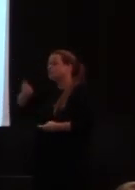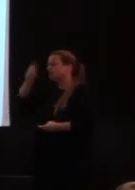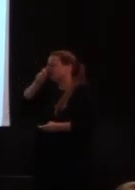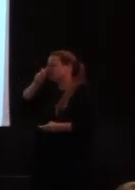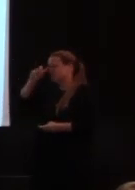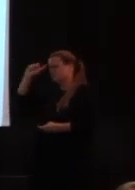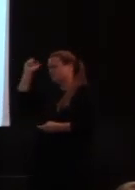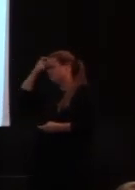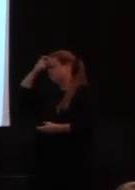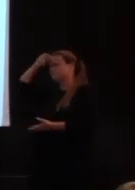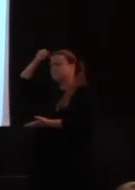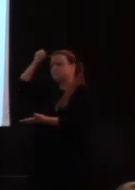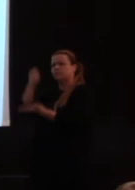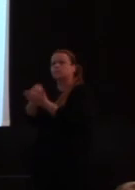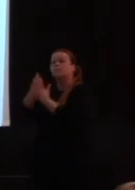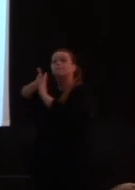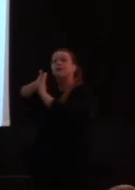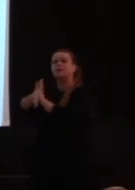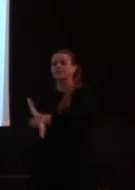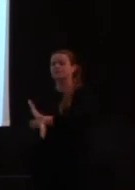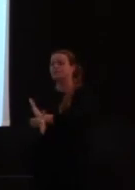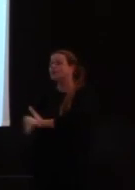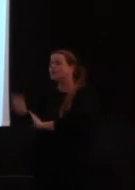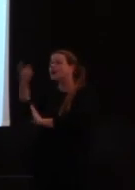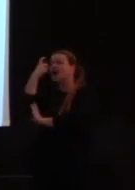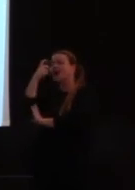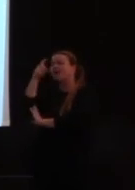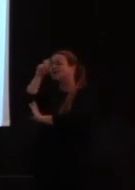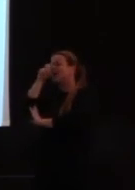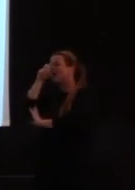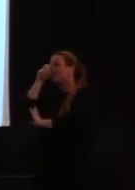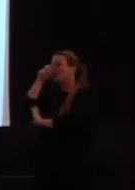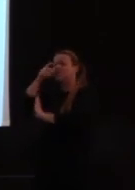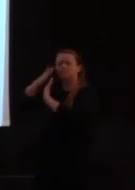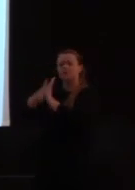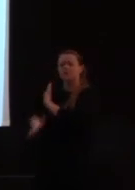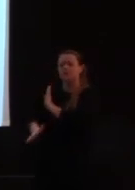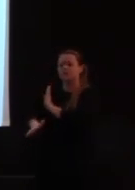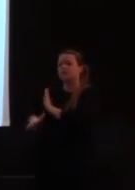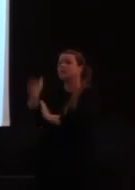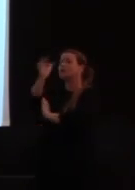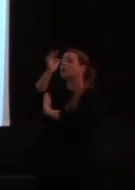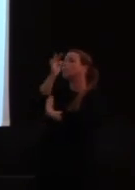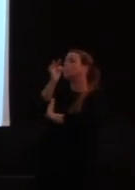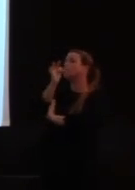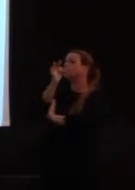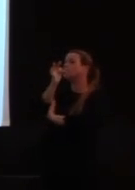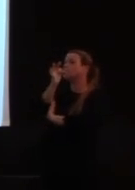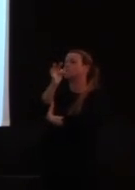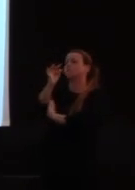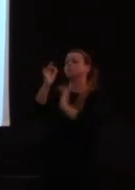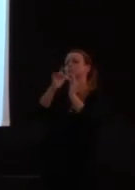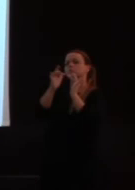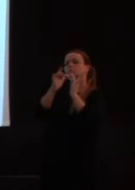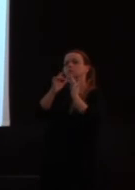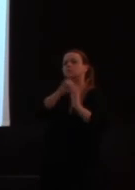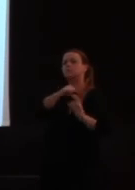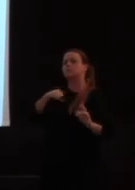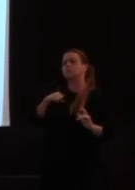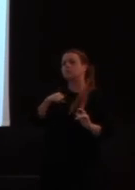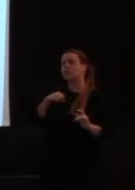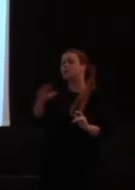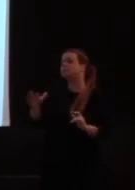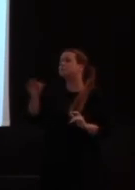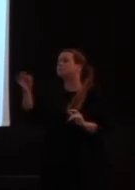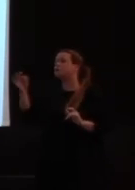es así. Se acuerdan toda la vida, tanto de lo positivo, las relaciones personales más positivas, como de